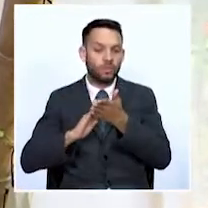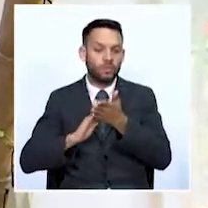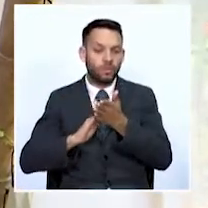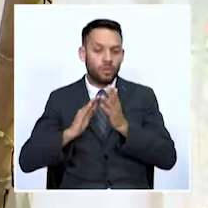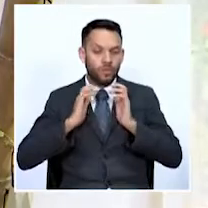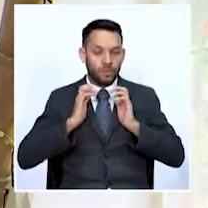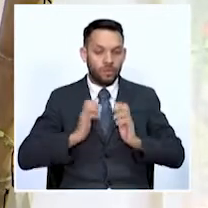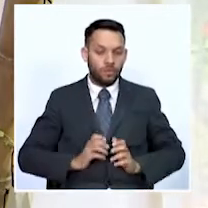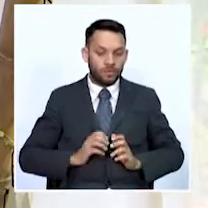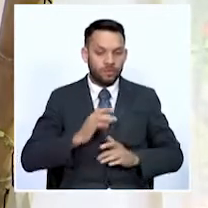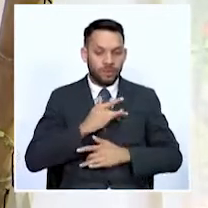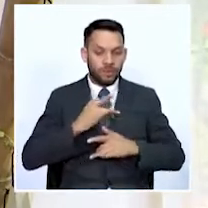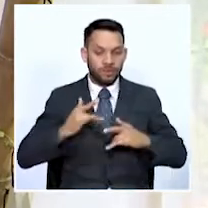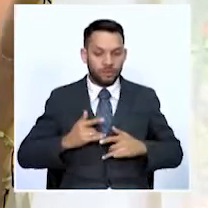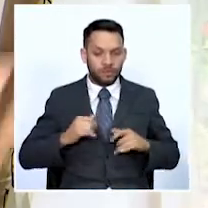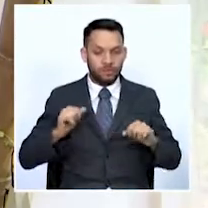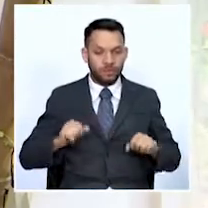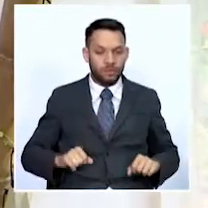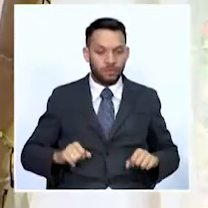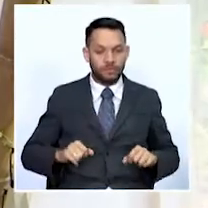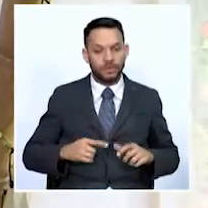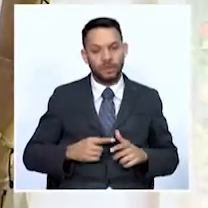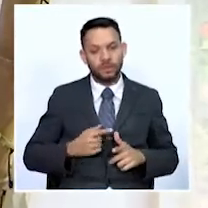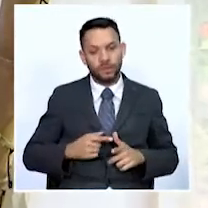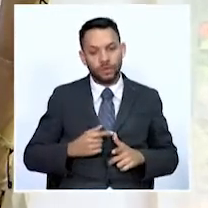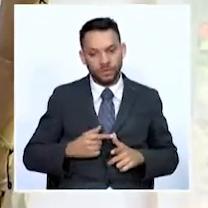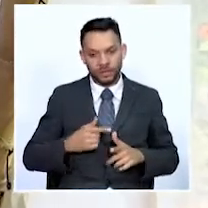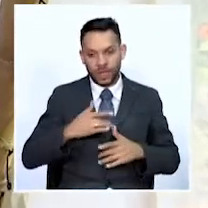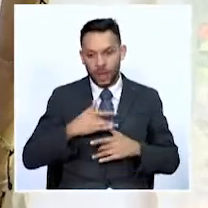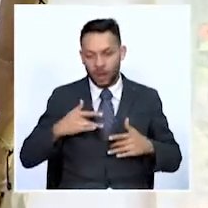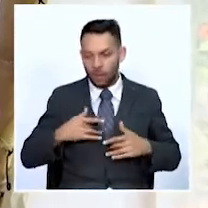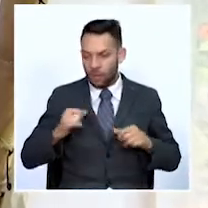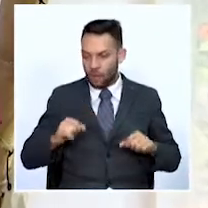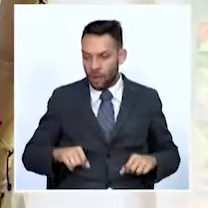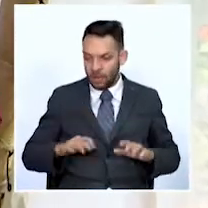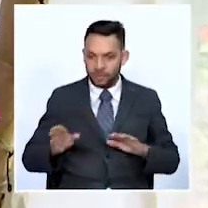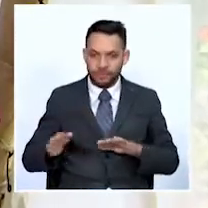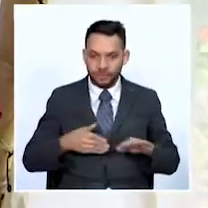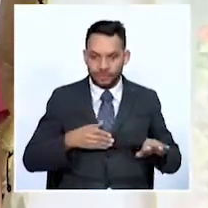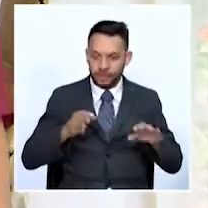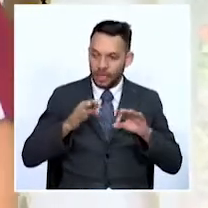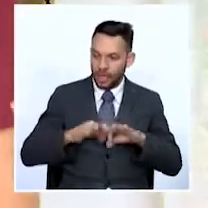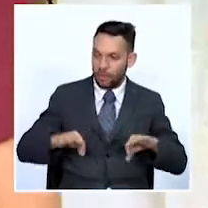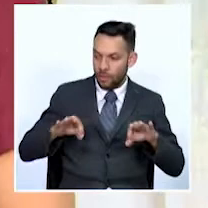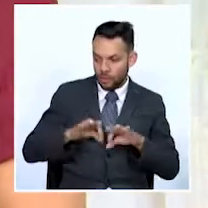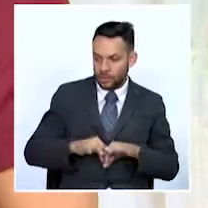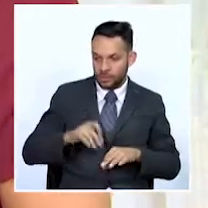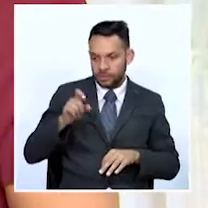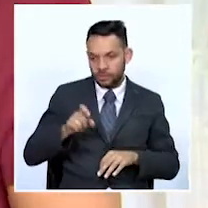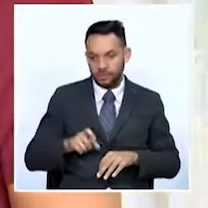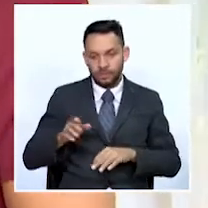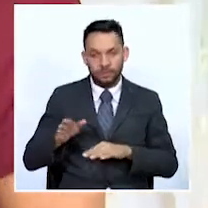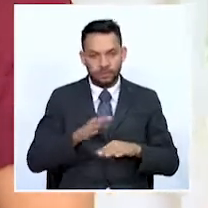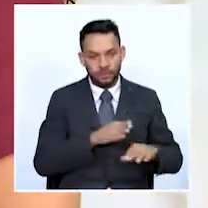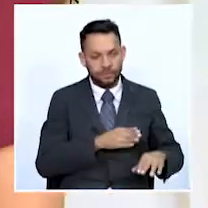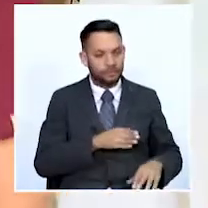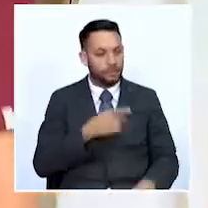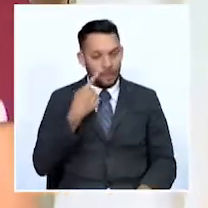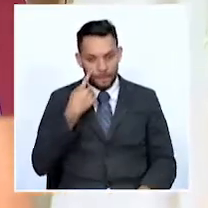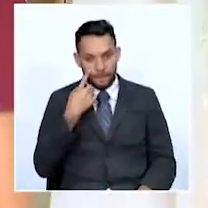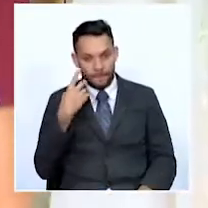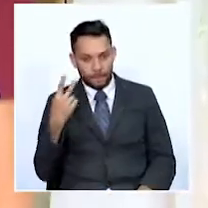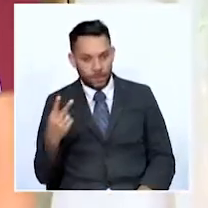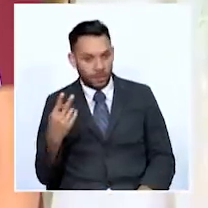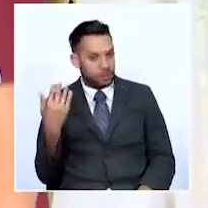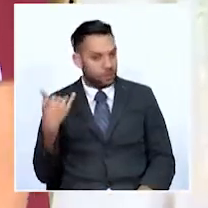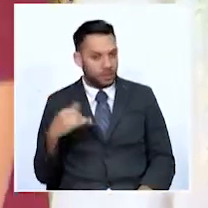está saludable, entonces ahí sí tenemos salud. Entonces esa es la importancia. Entonces miren cómo se hace